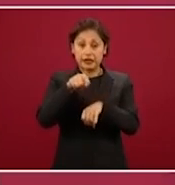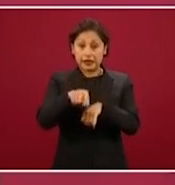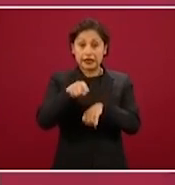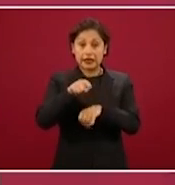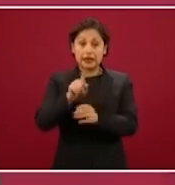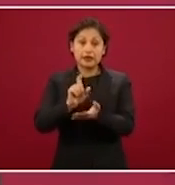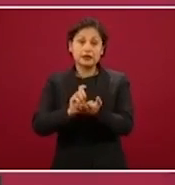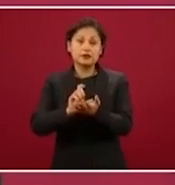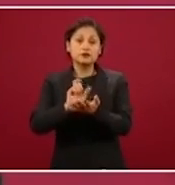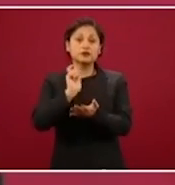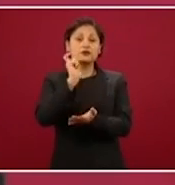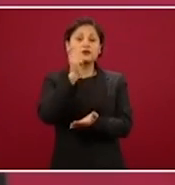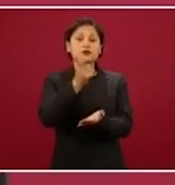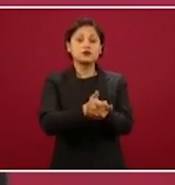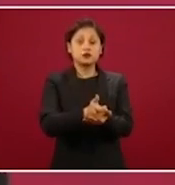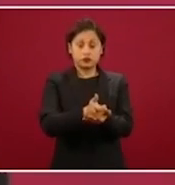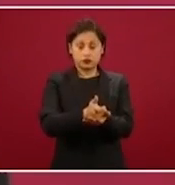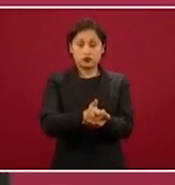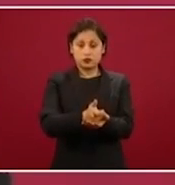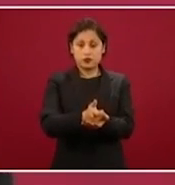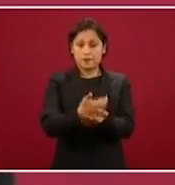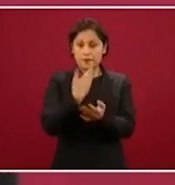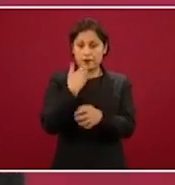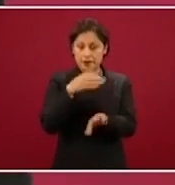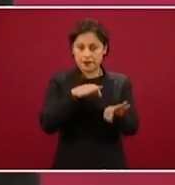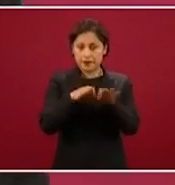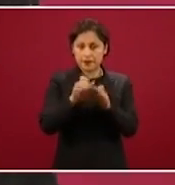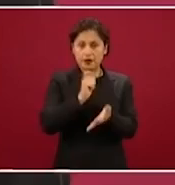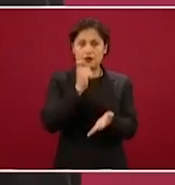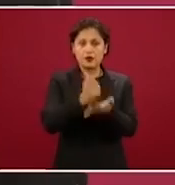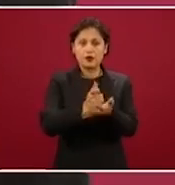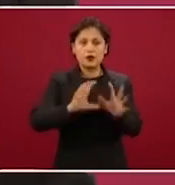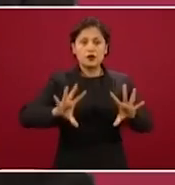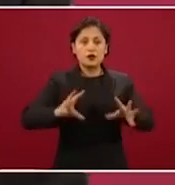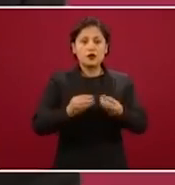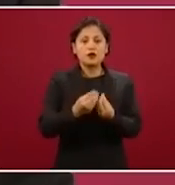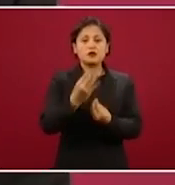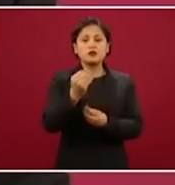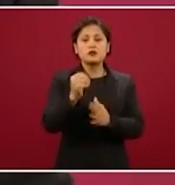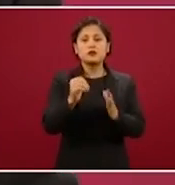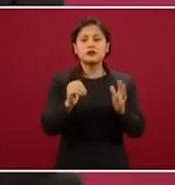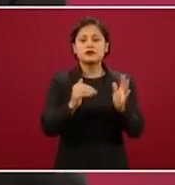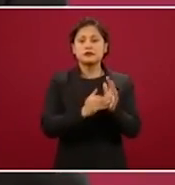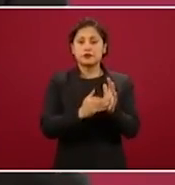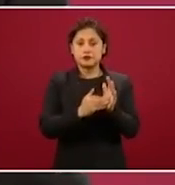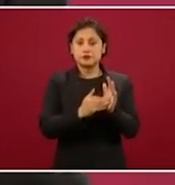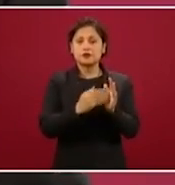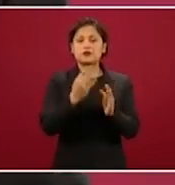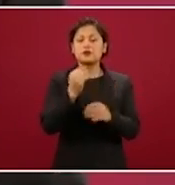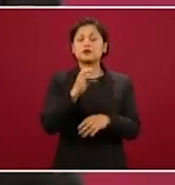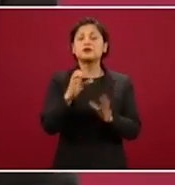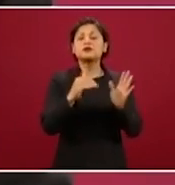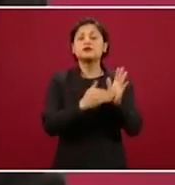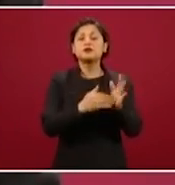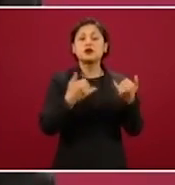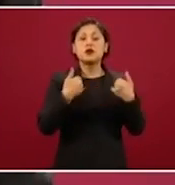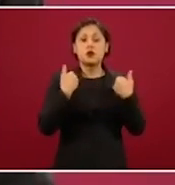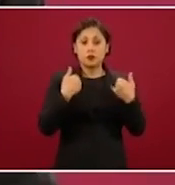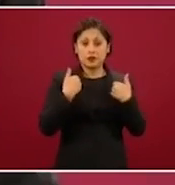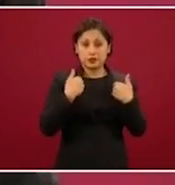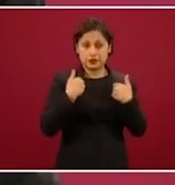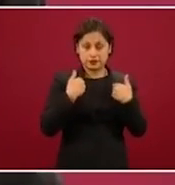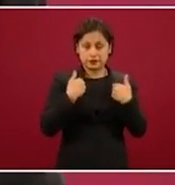a 900 mil jóvenes. Los primeros, porque es un programa